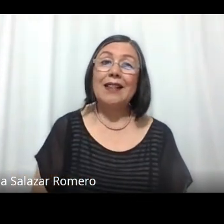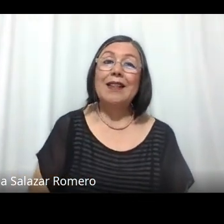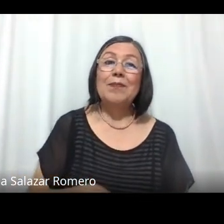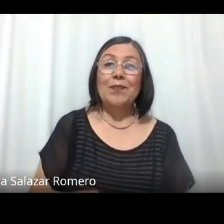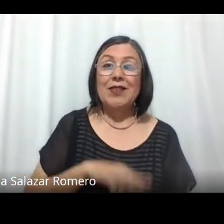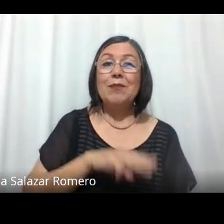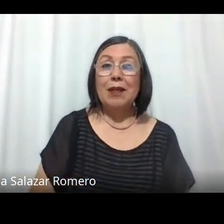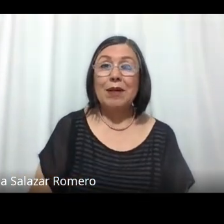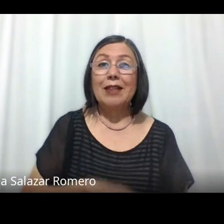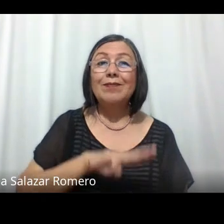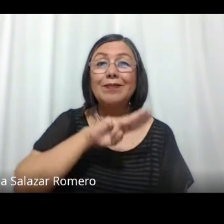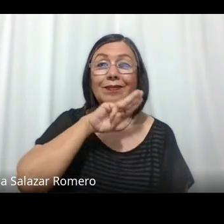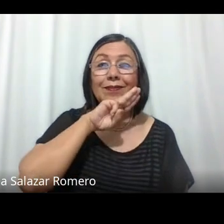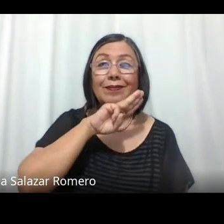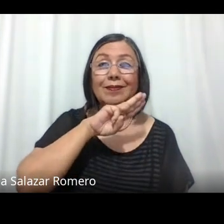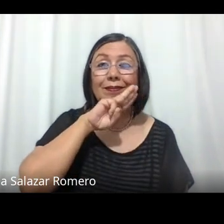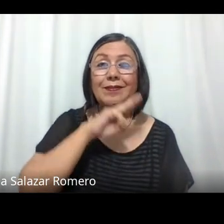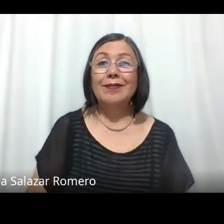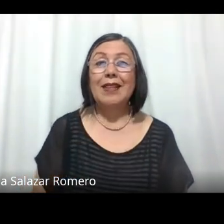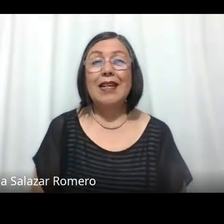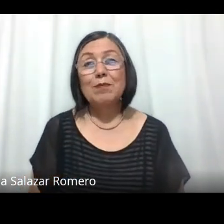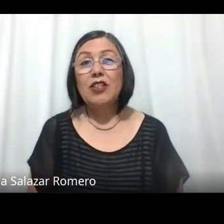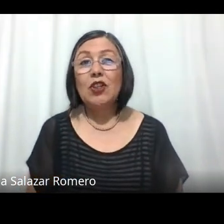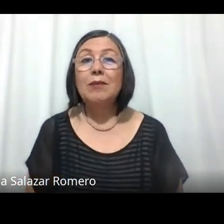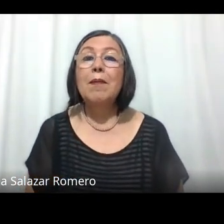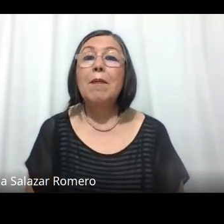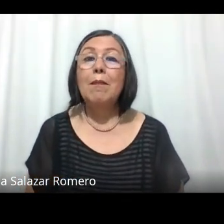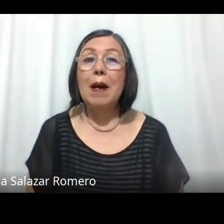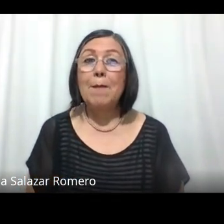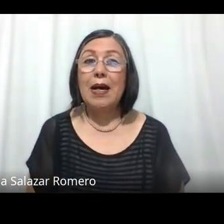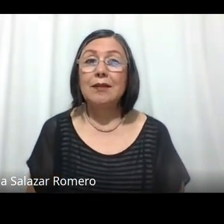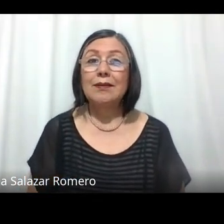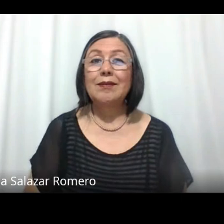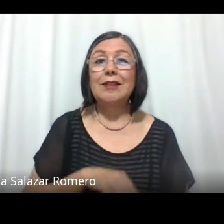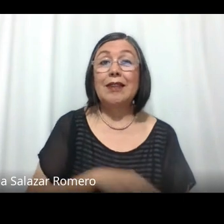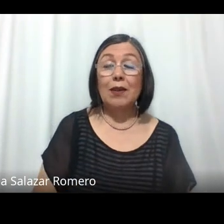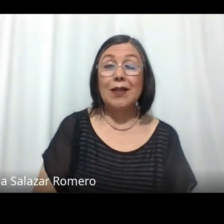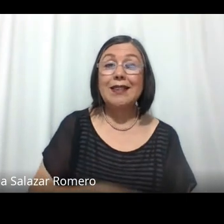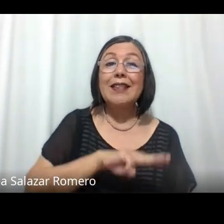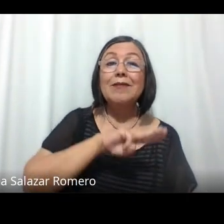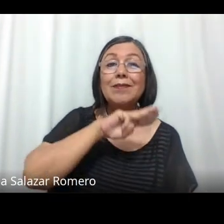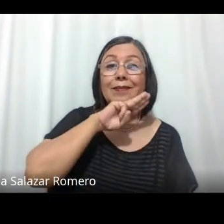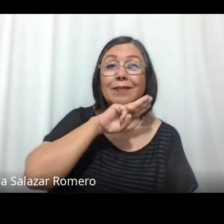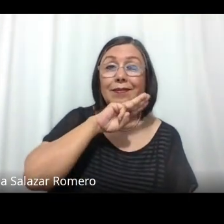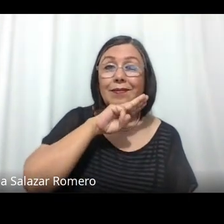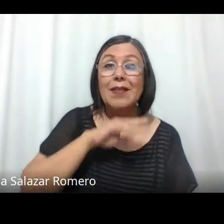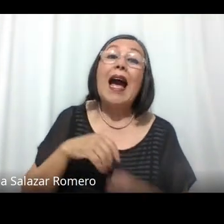palabra, ¿sí? Para mamá. En español, mamá. Lengua de señas.